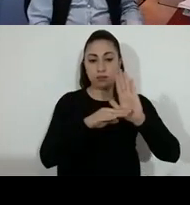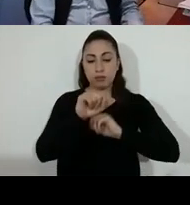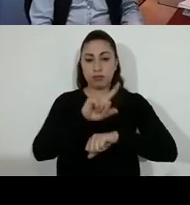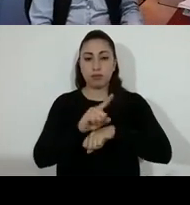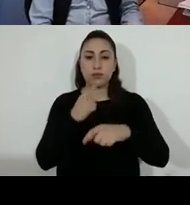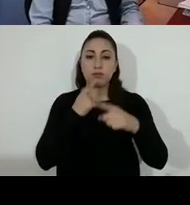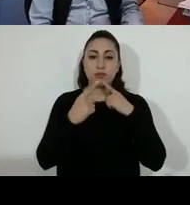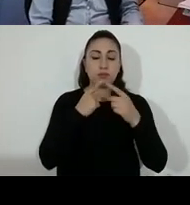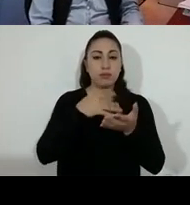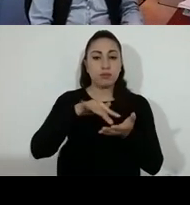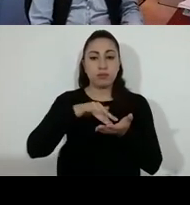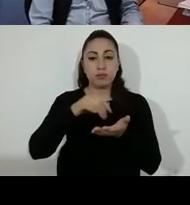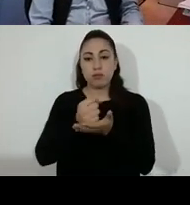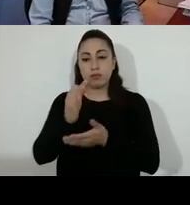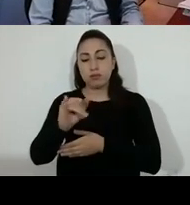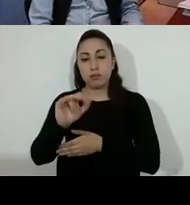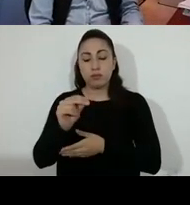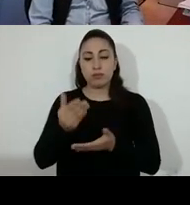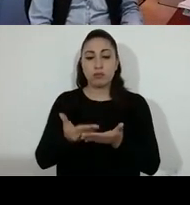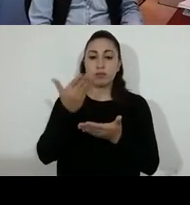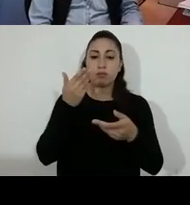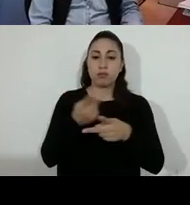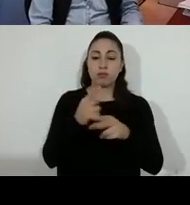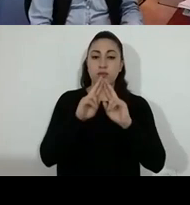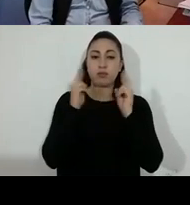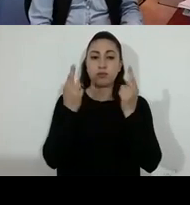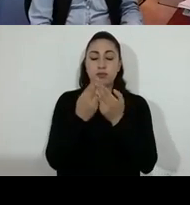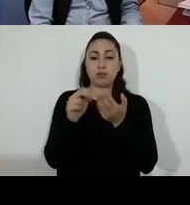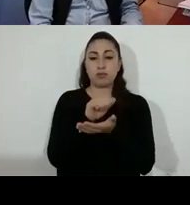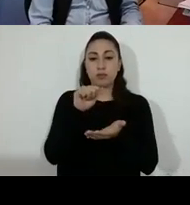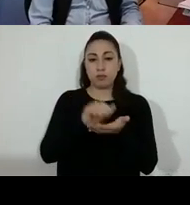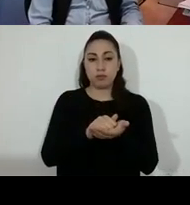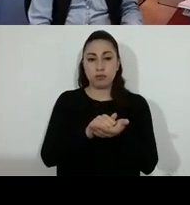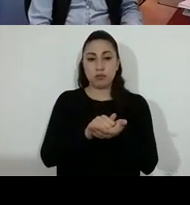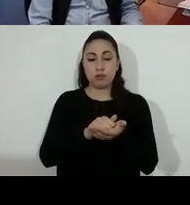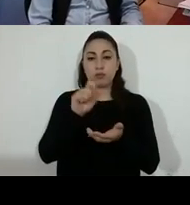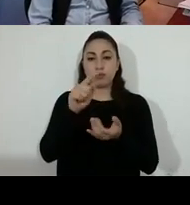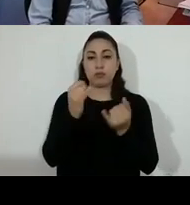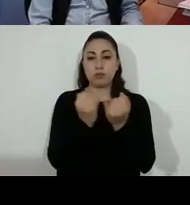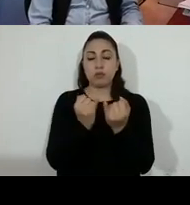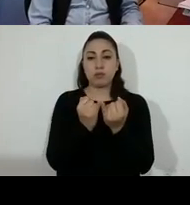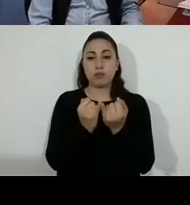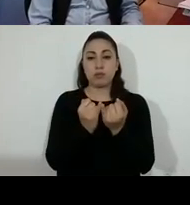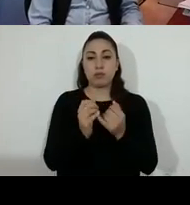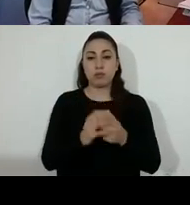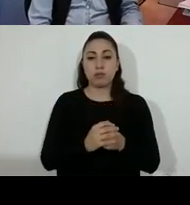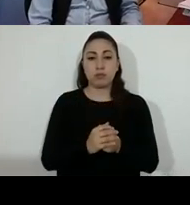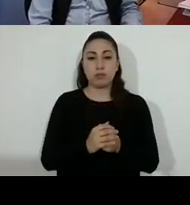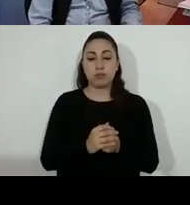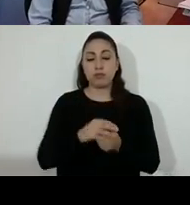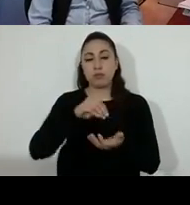caso, aprobación del acta de la segunda sesión anterior, así como su consideración de la